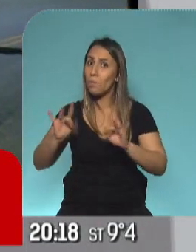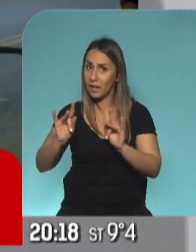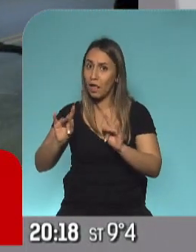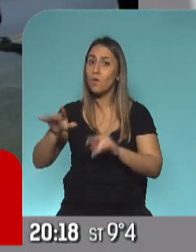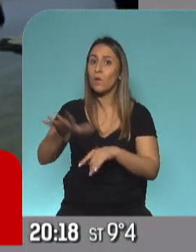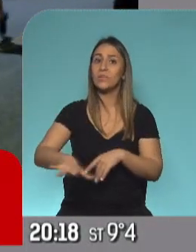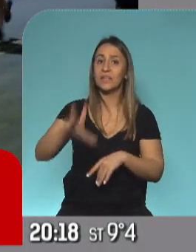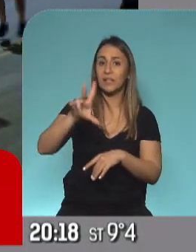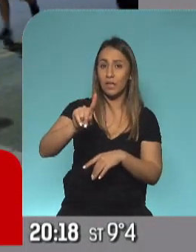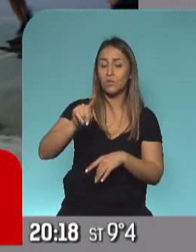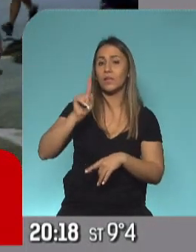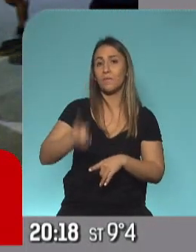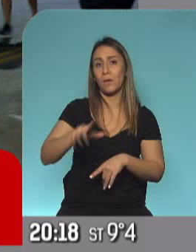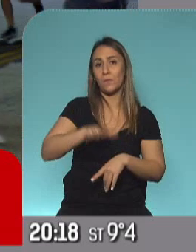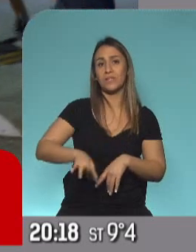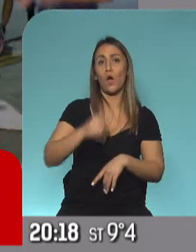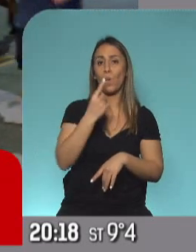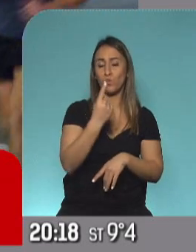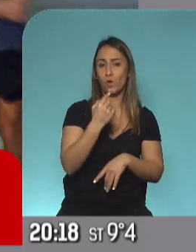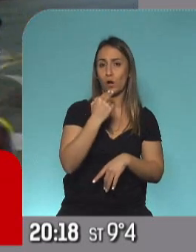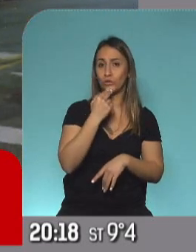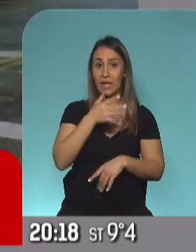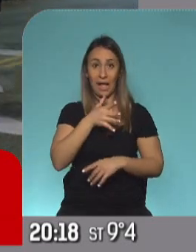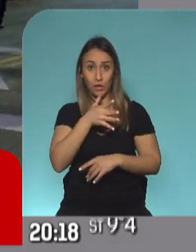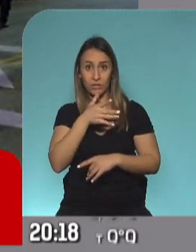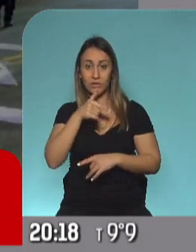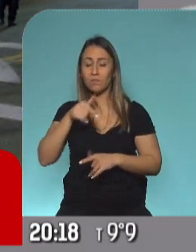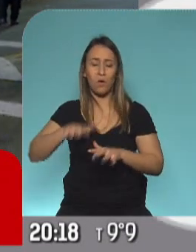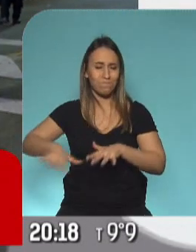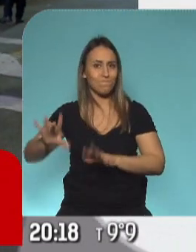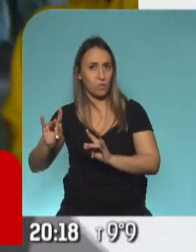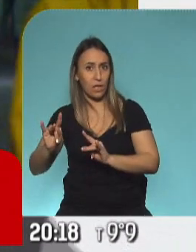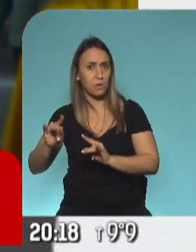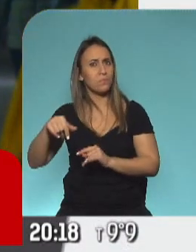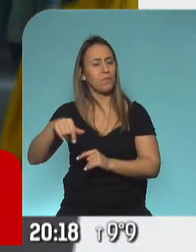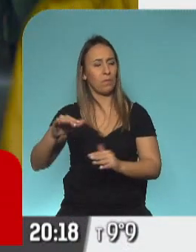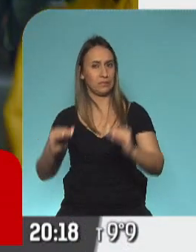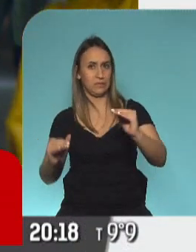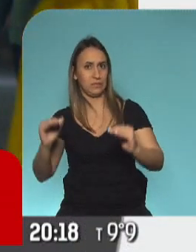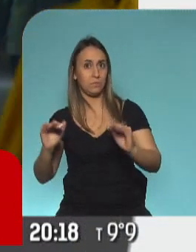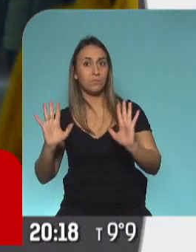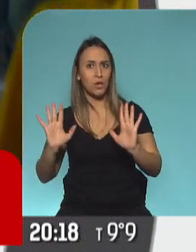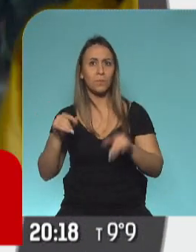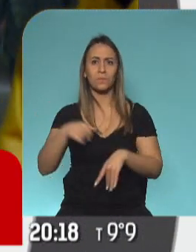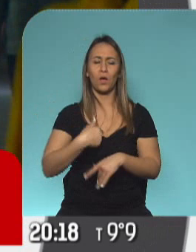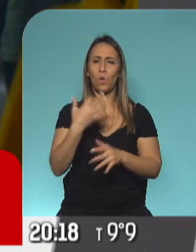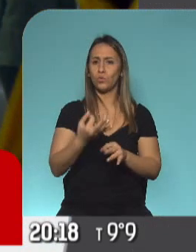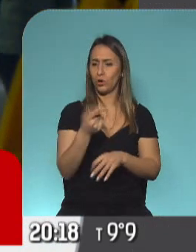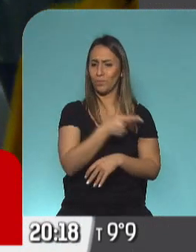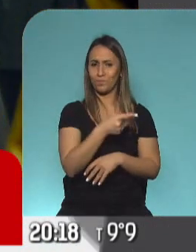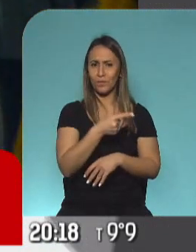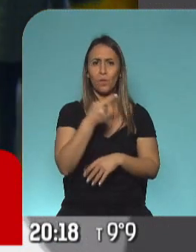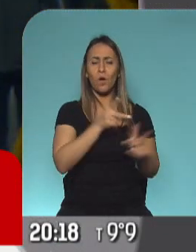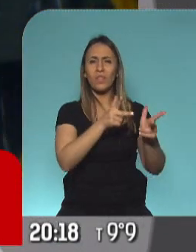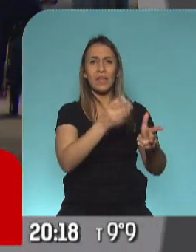la 1-11-14, ¿no? Sí. Pero ahora cambió el eje, entonces todos se preguntan, muchas veces te escuché justamente a vos, Ariel, hablar